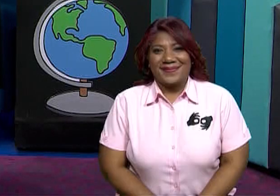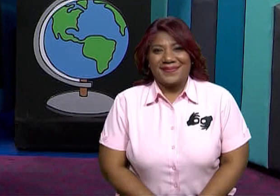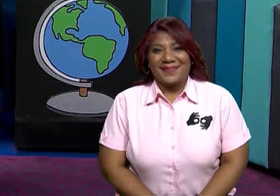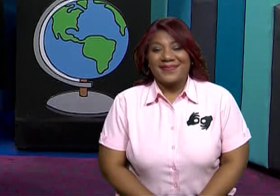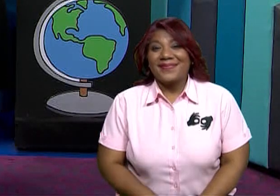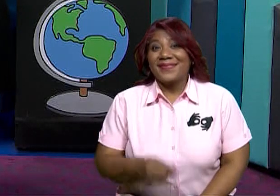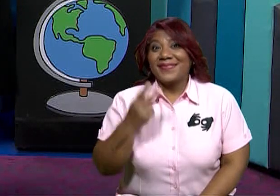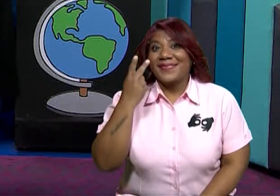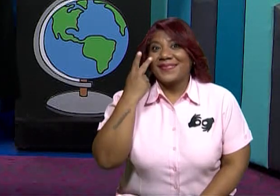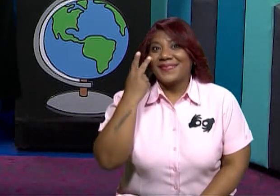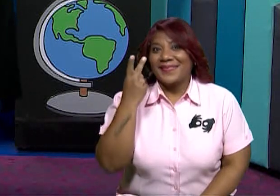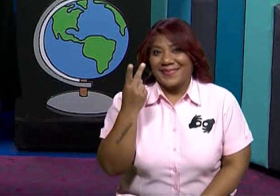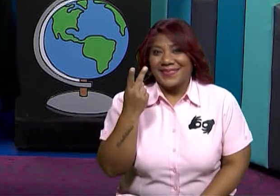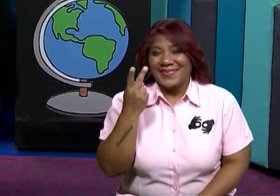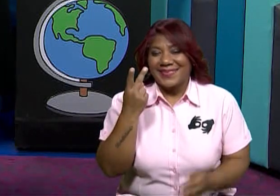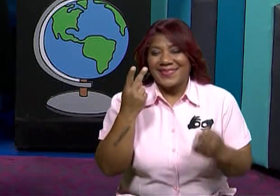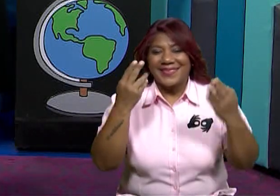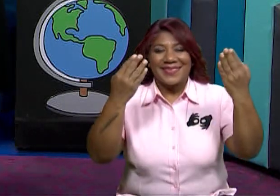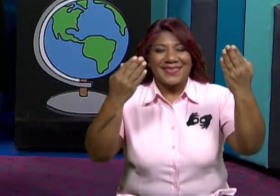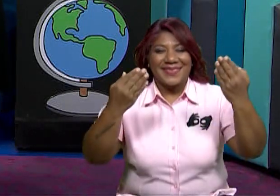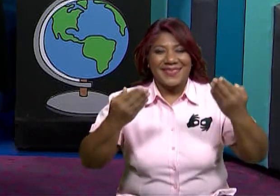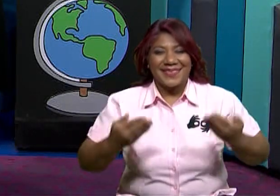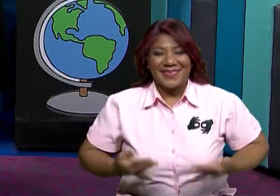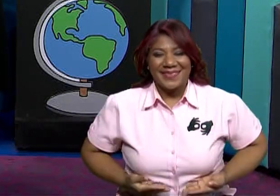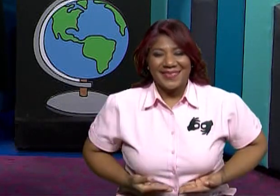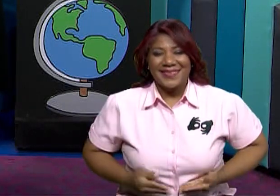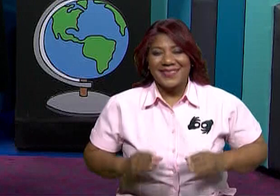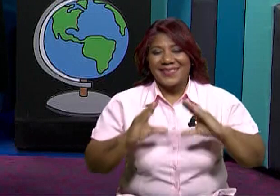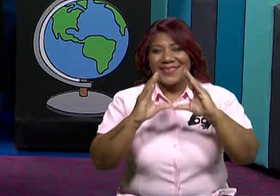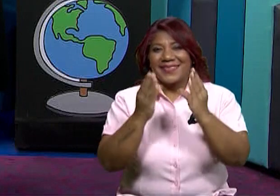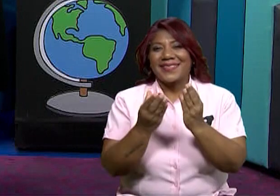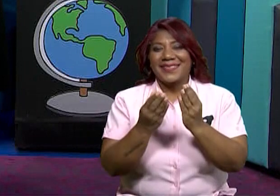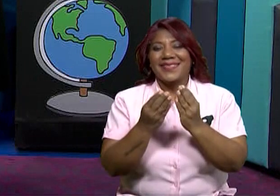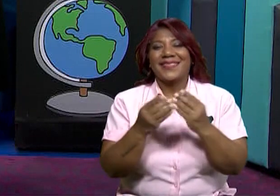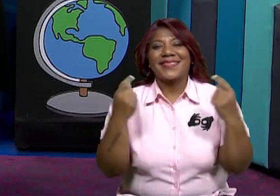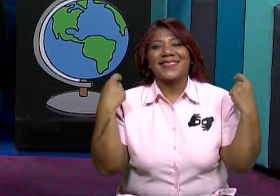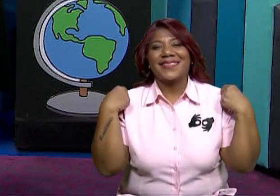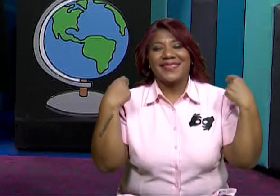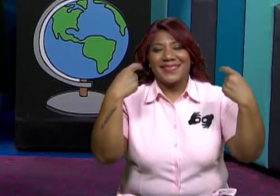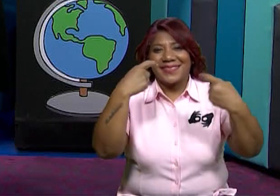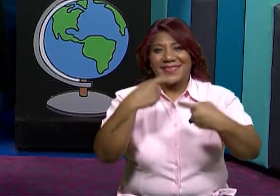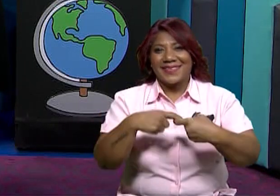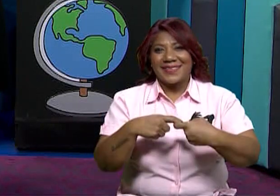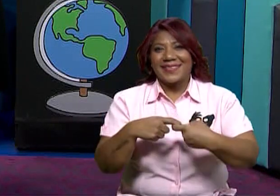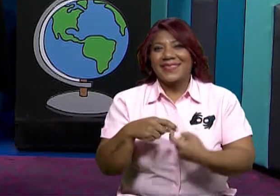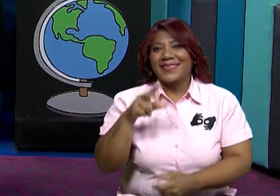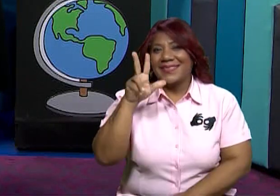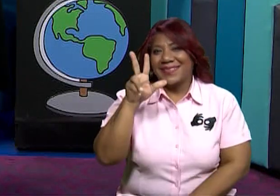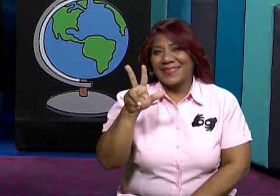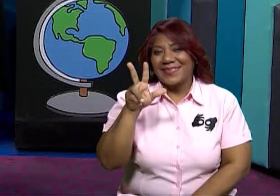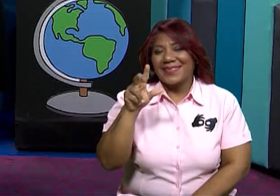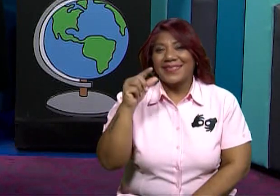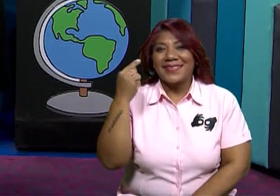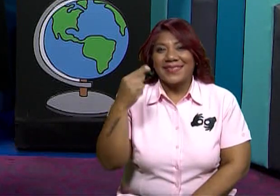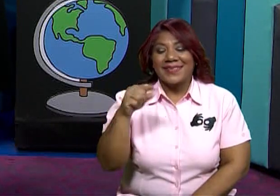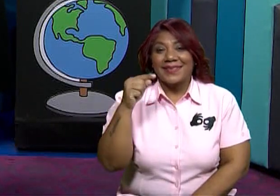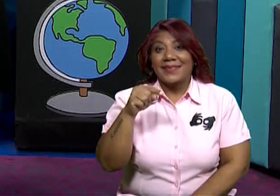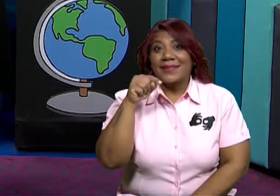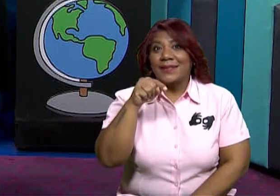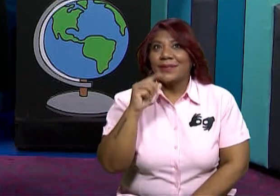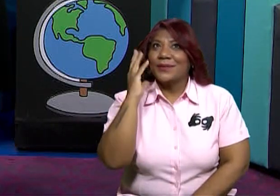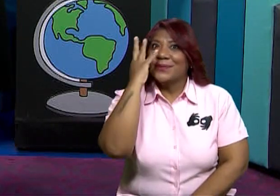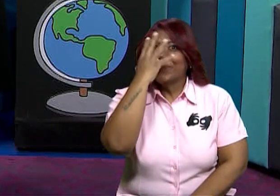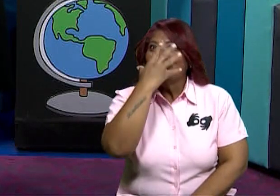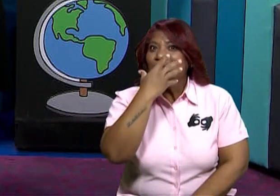¿Qué tal, chicos? Bienvenido una vez más a su clase de español de tercer grado en este hermoso día. Hoy